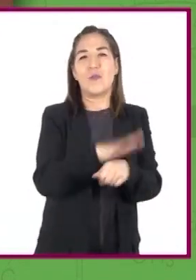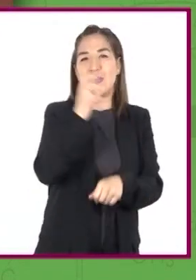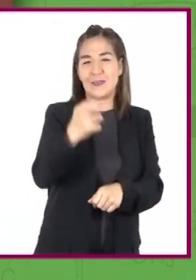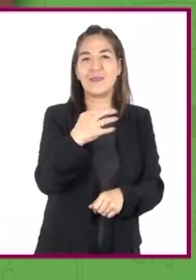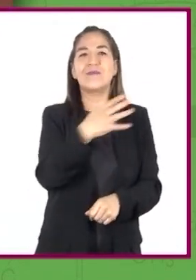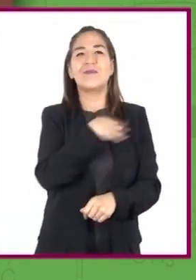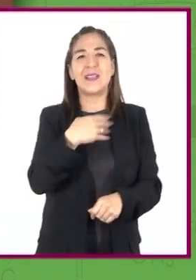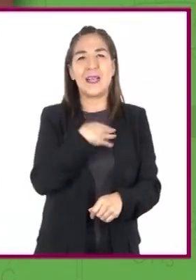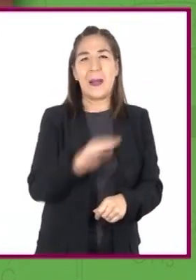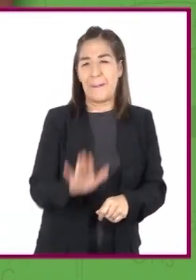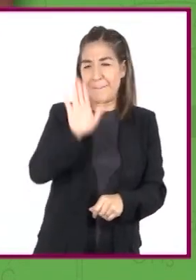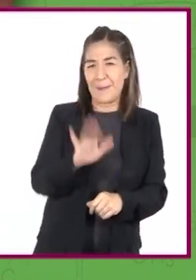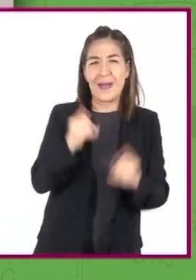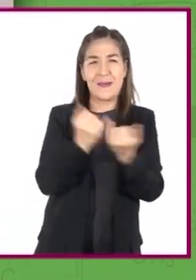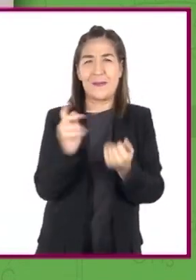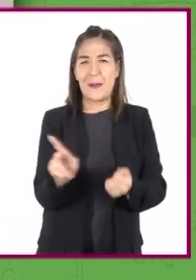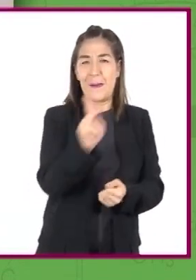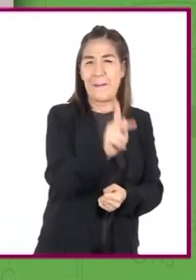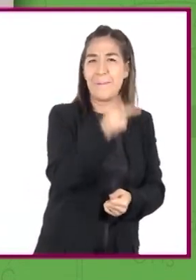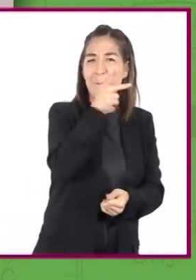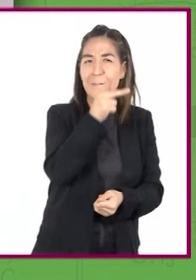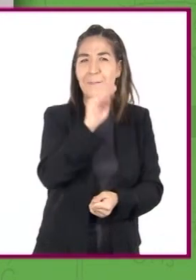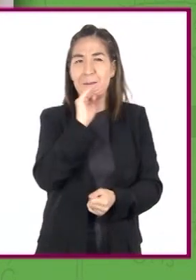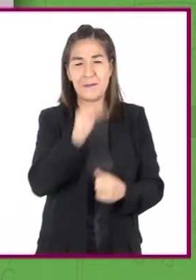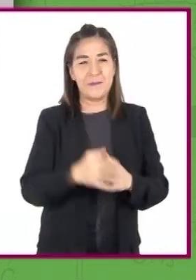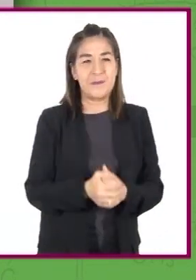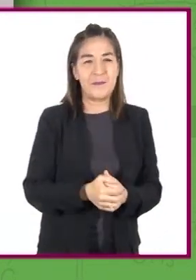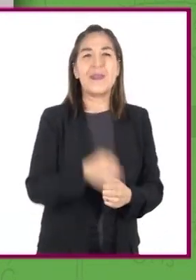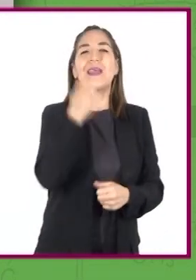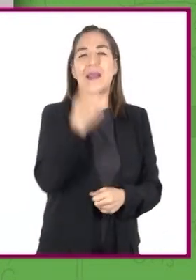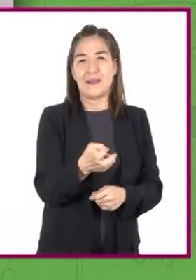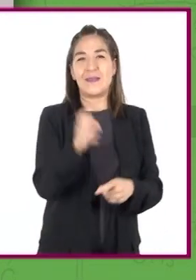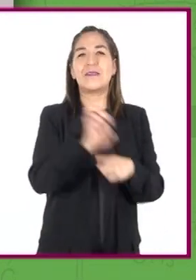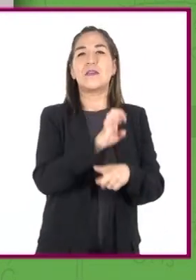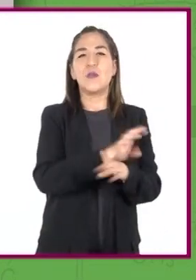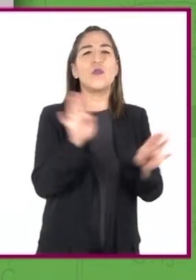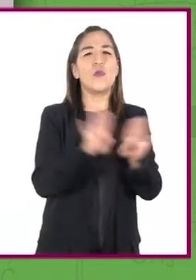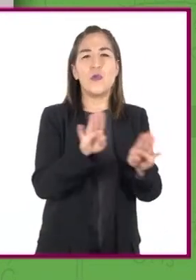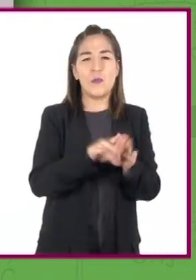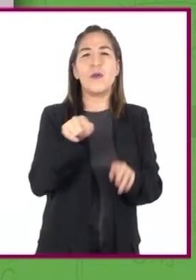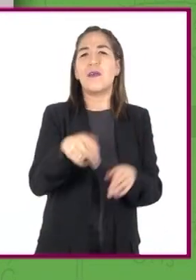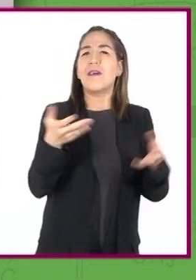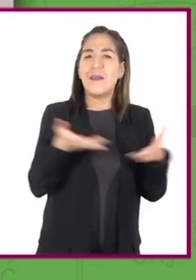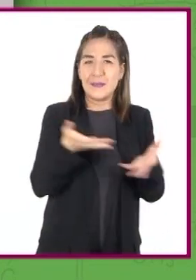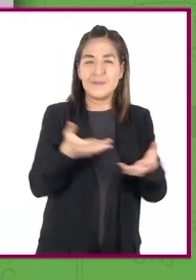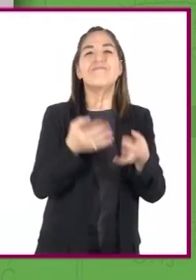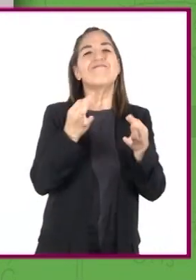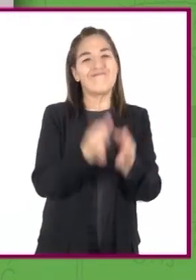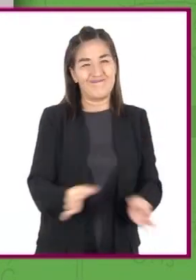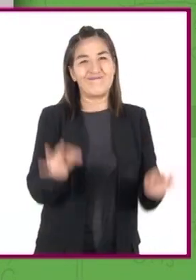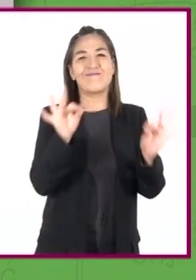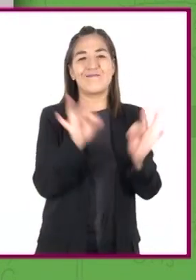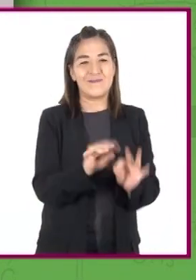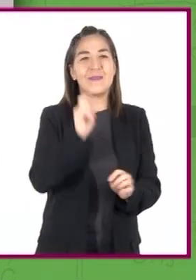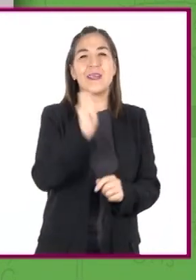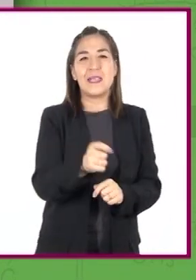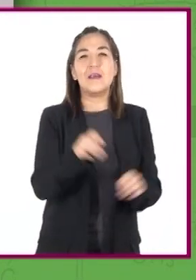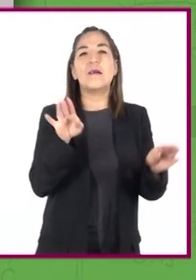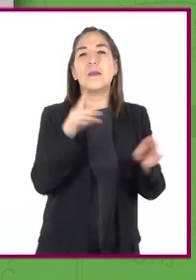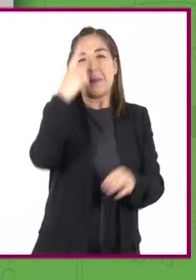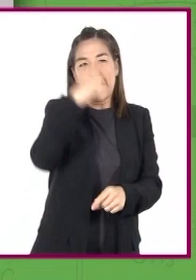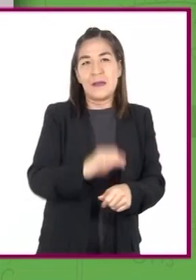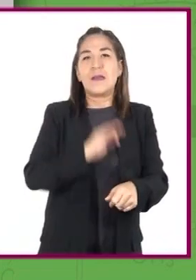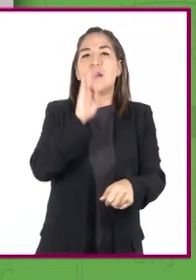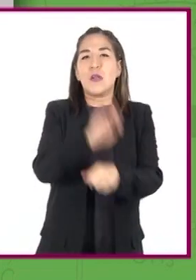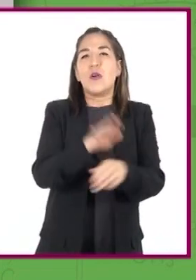se parecen a sus padres. Entonces, este proceso es sumamente importante porque favorece